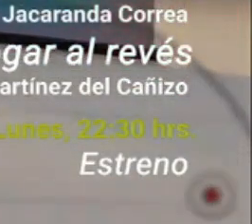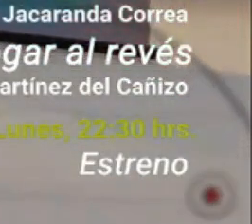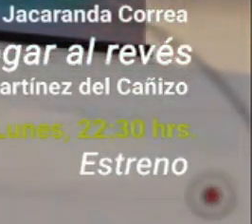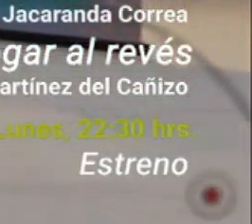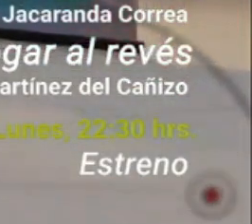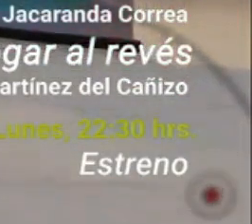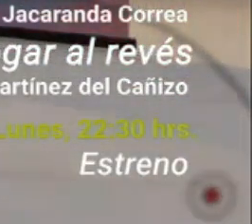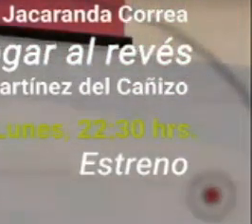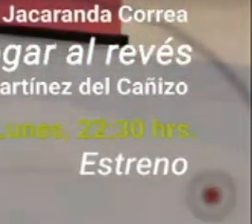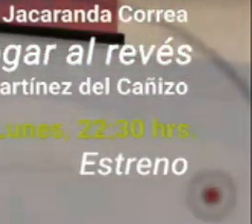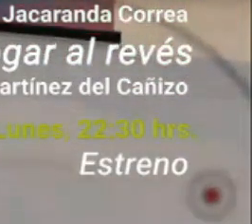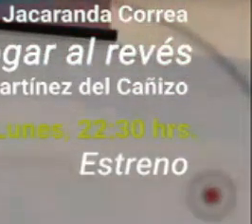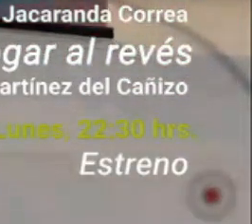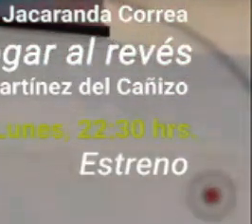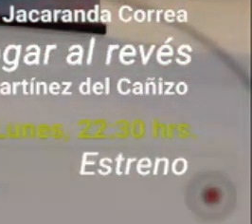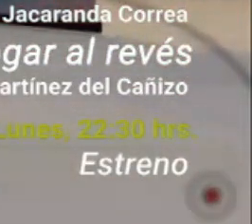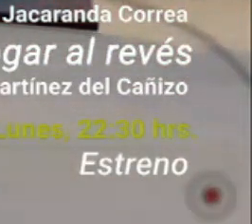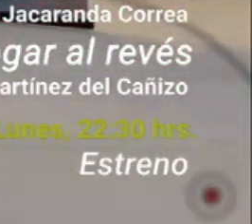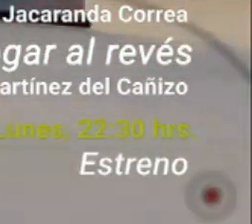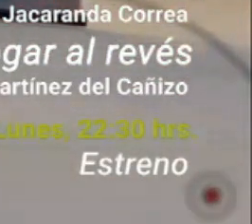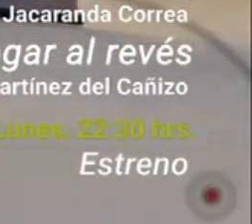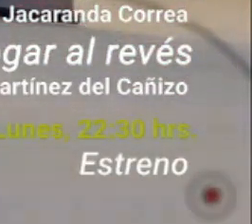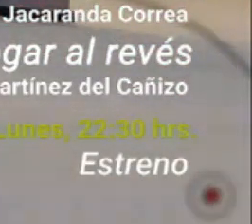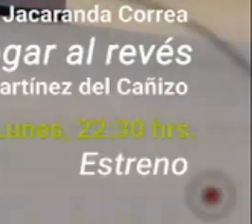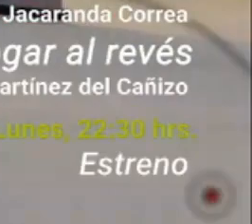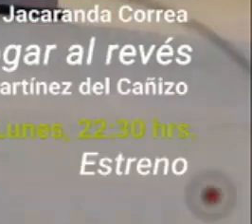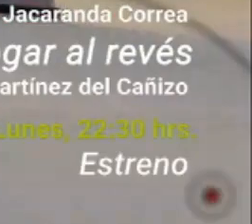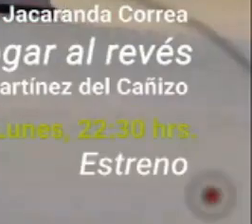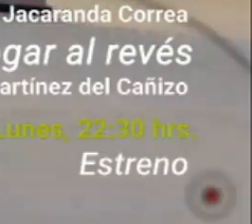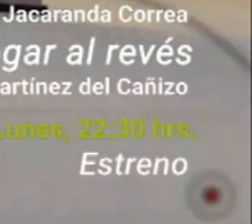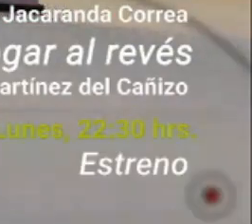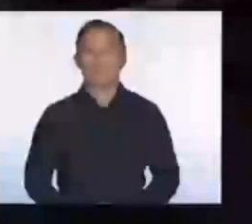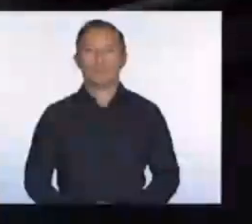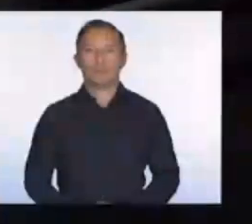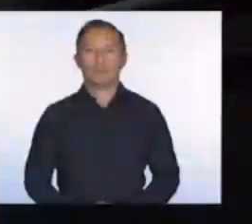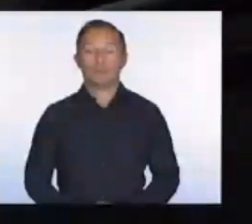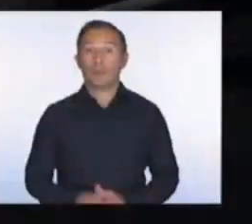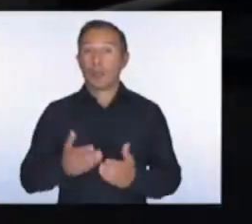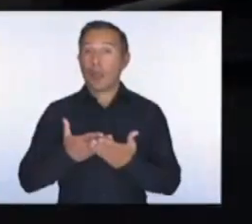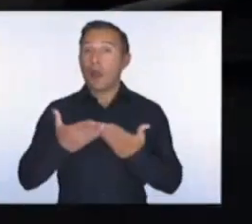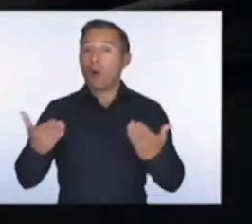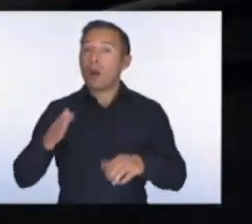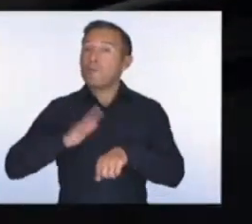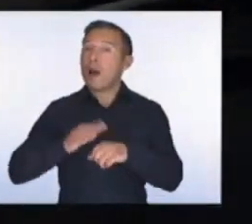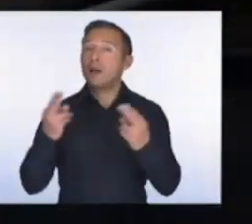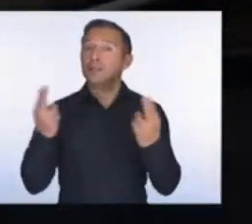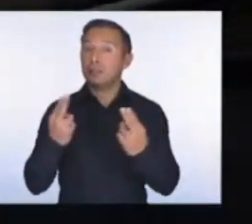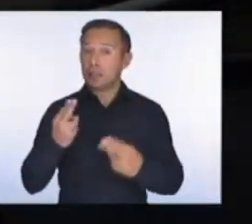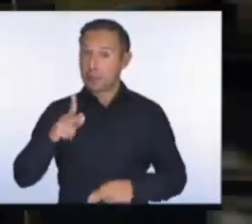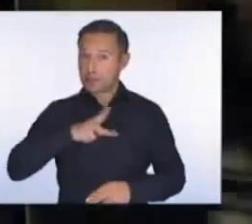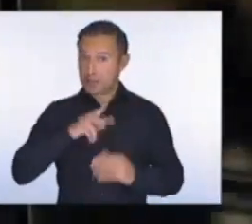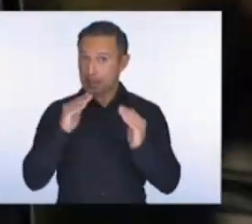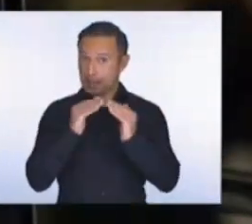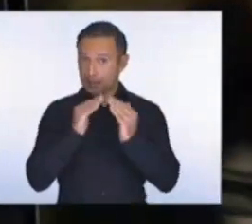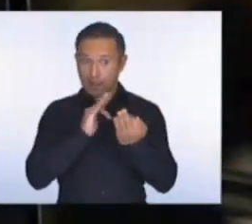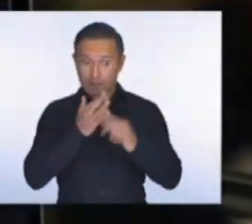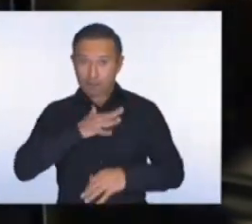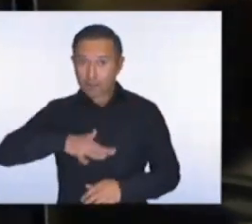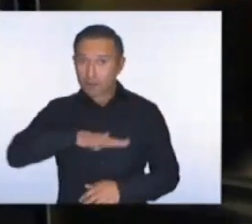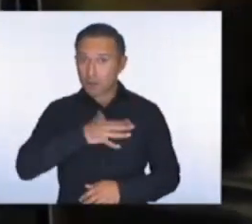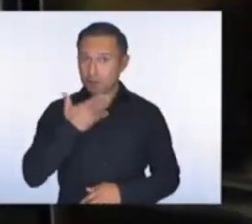las 10:30 de la noche en Visión Periférica. Esto es El Hogar al Revés. Hoy más que nunca me importa que mi vecina esté